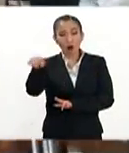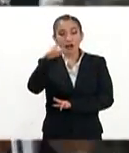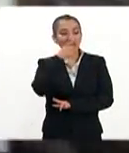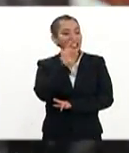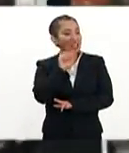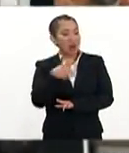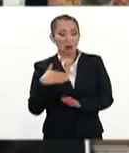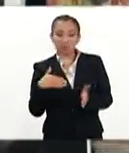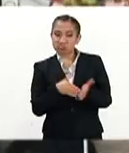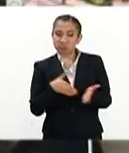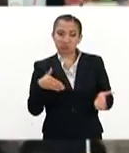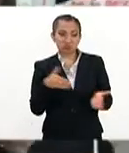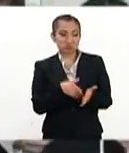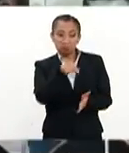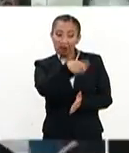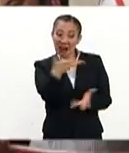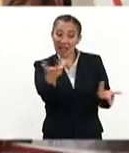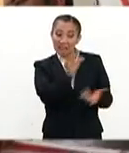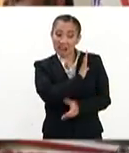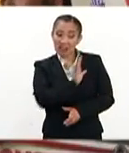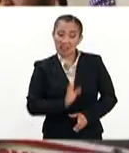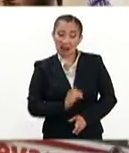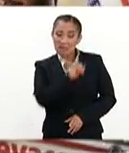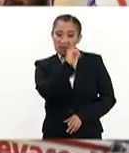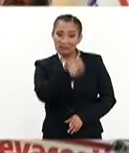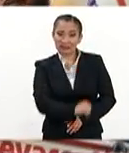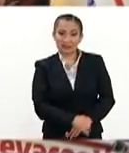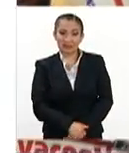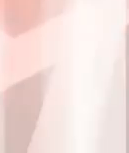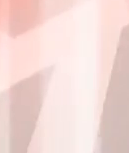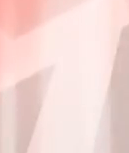que no dejarían que hiciera campaña.